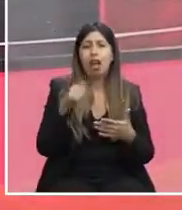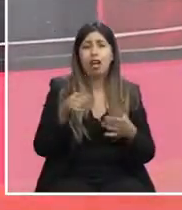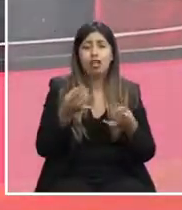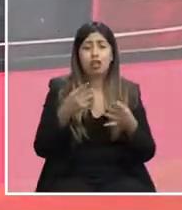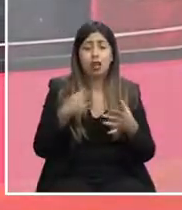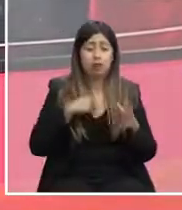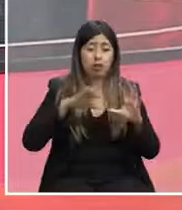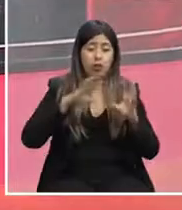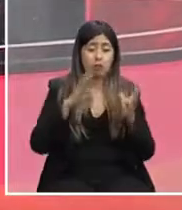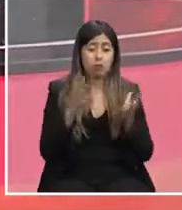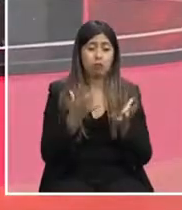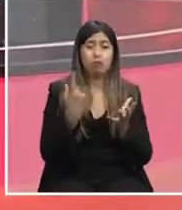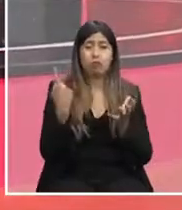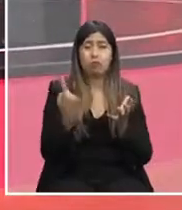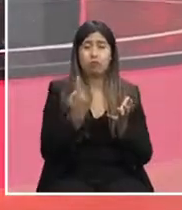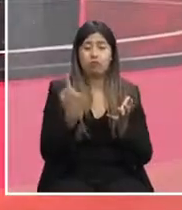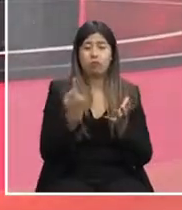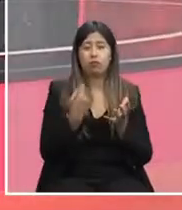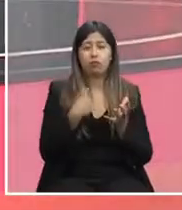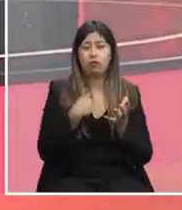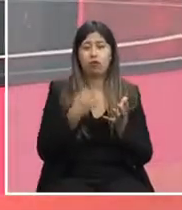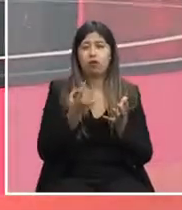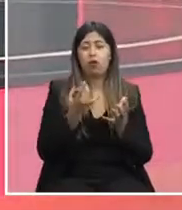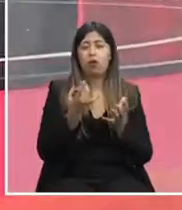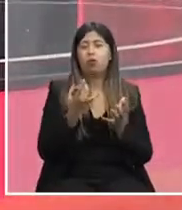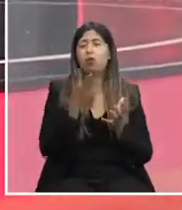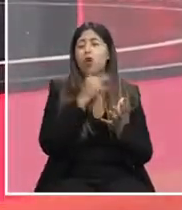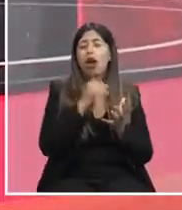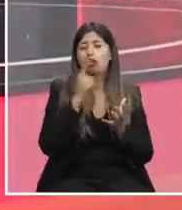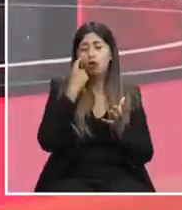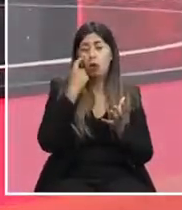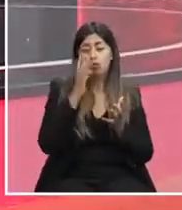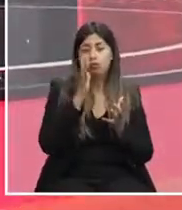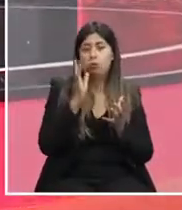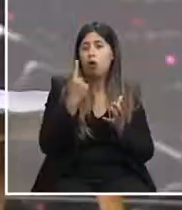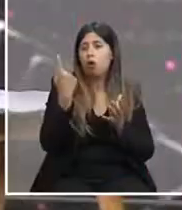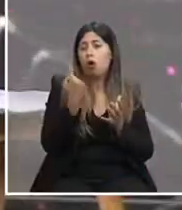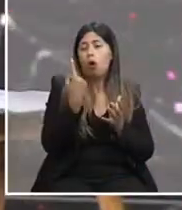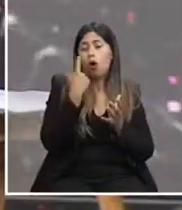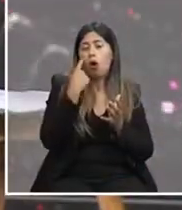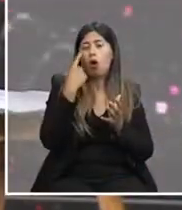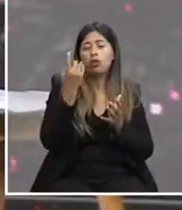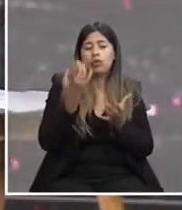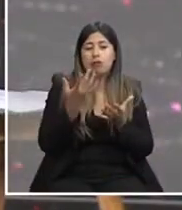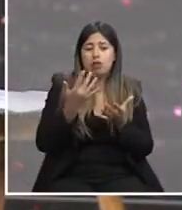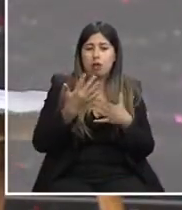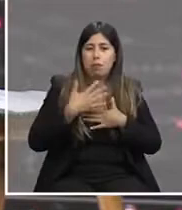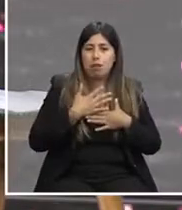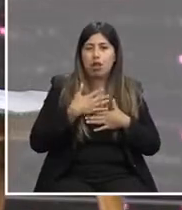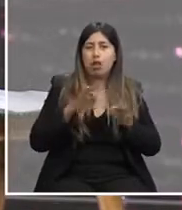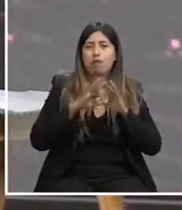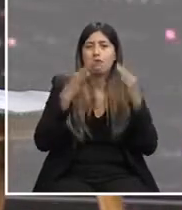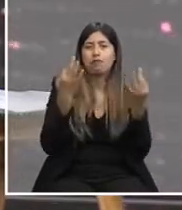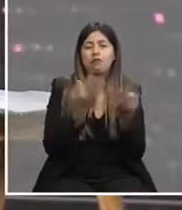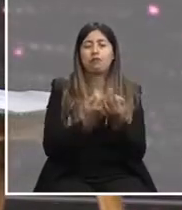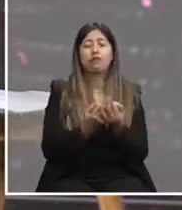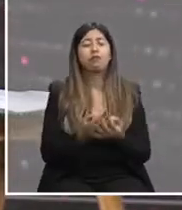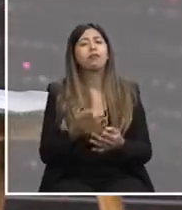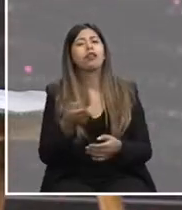mi burbuja, nomás en un círculo infinito. Volviendo, Fernando, con lo que tú veías,